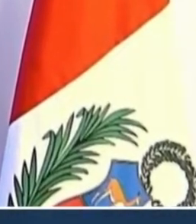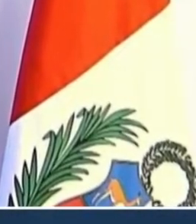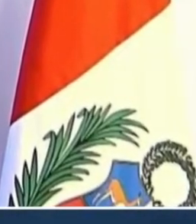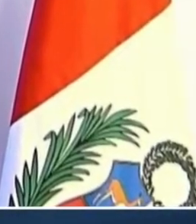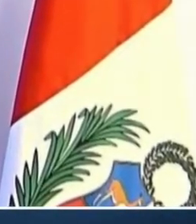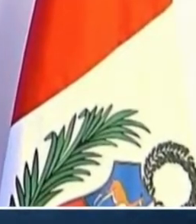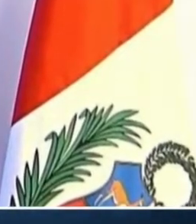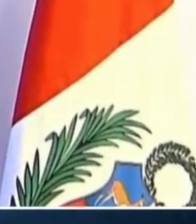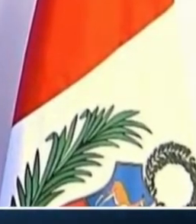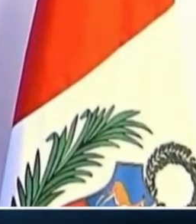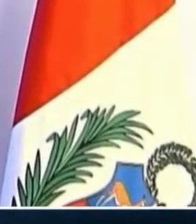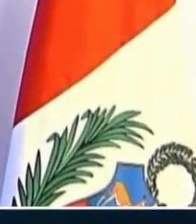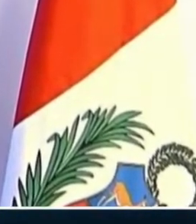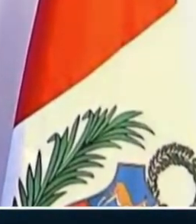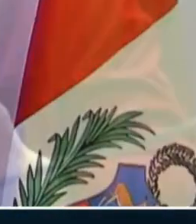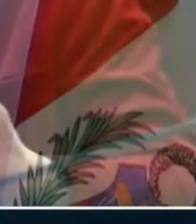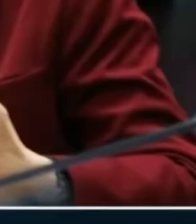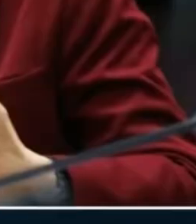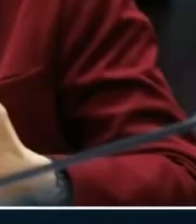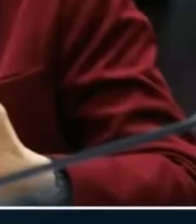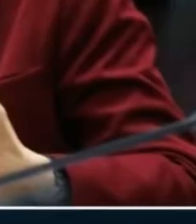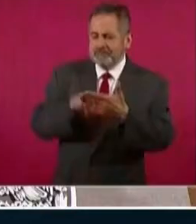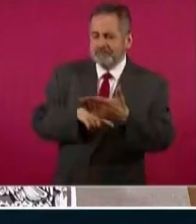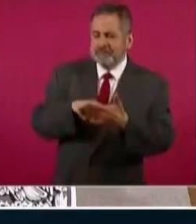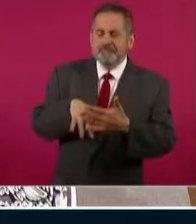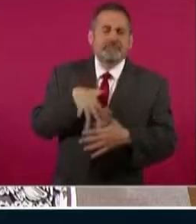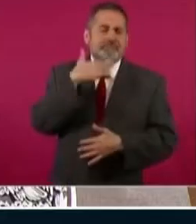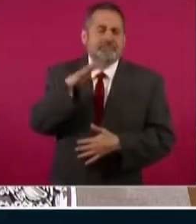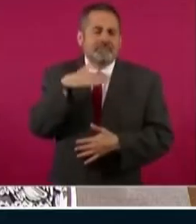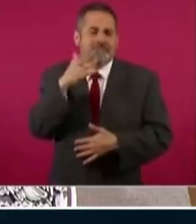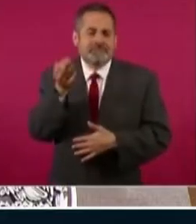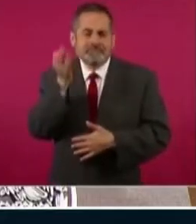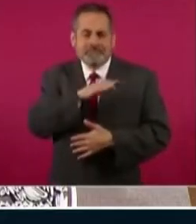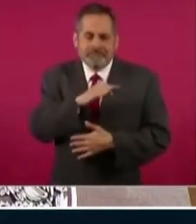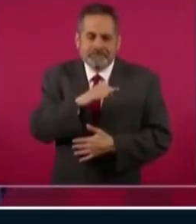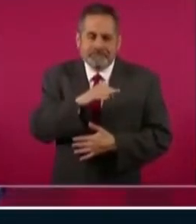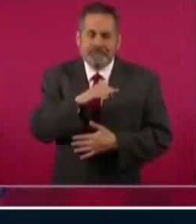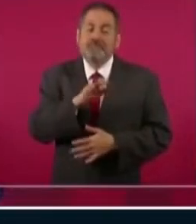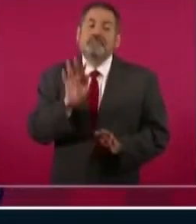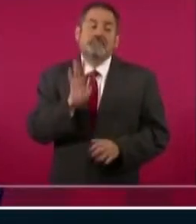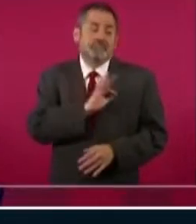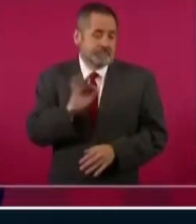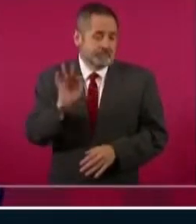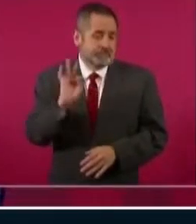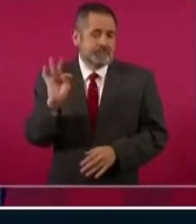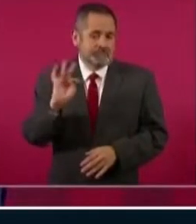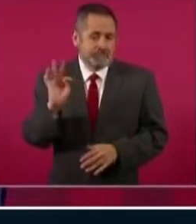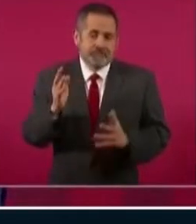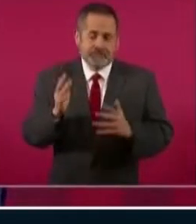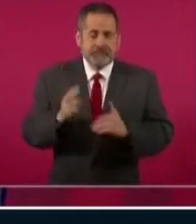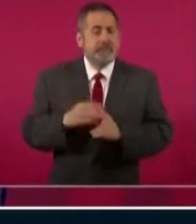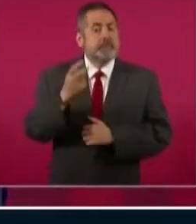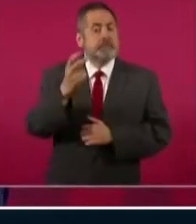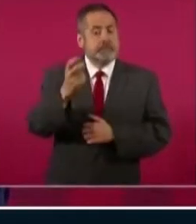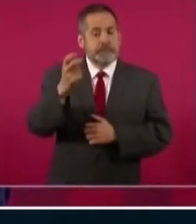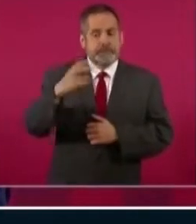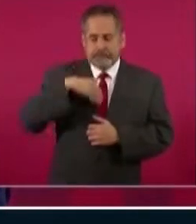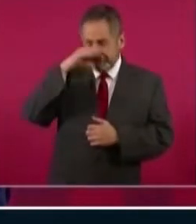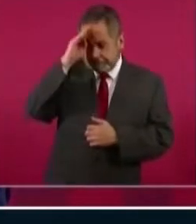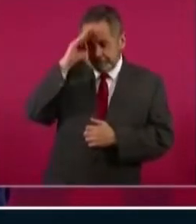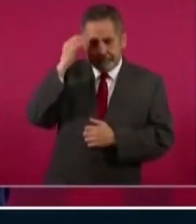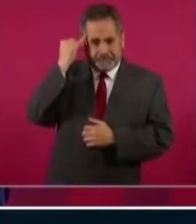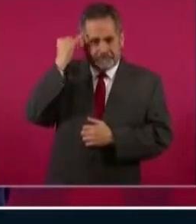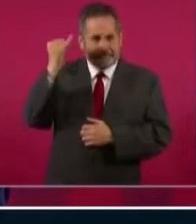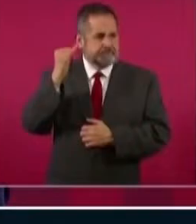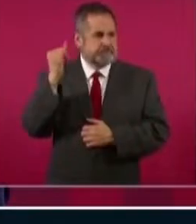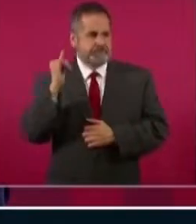manos de una dictadura. Y así ha sido respetuoso de la política interna. Y entonces